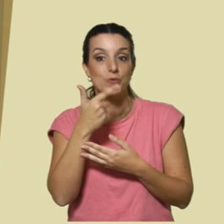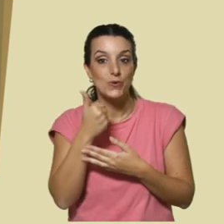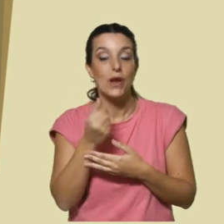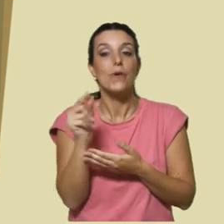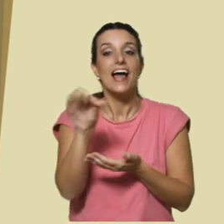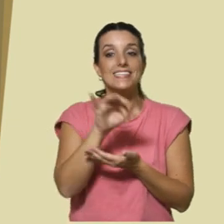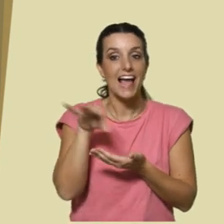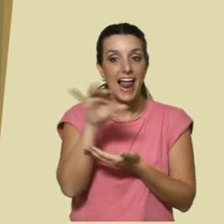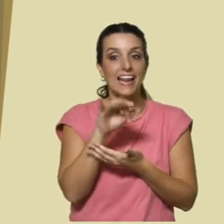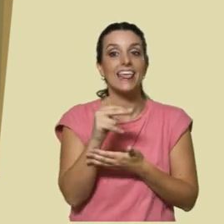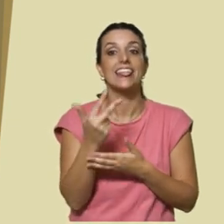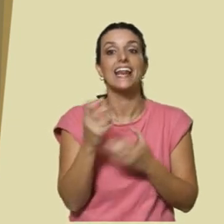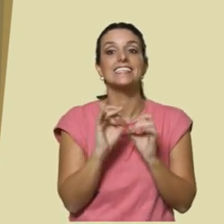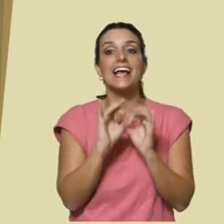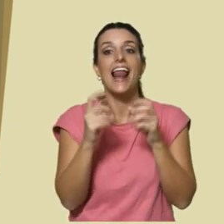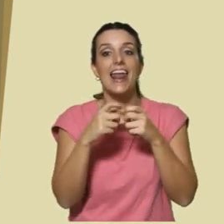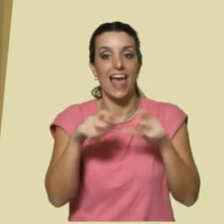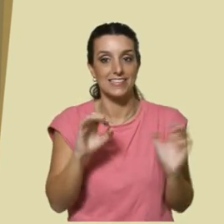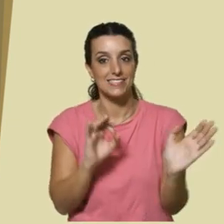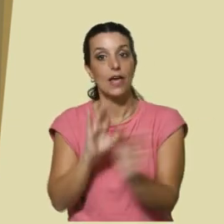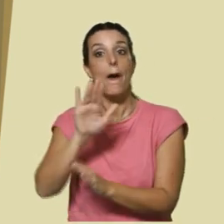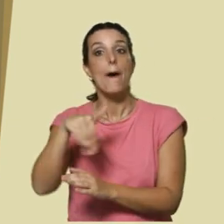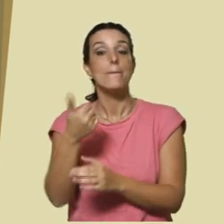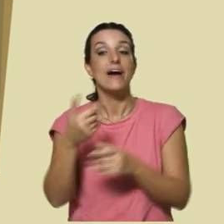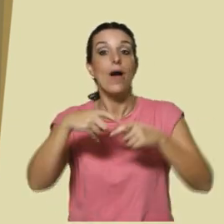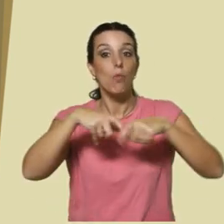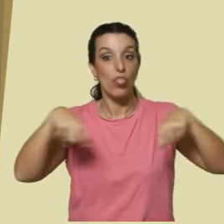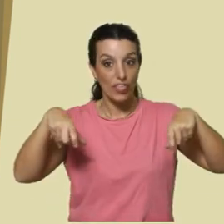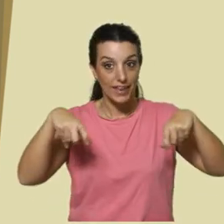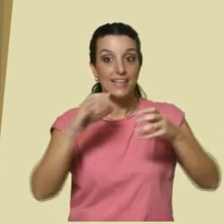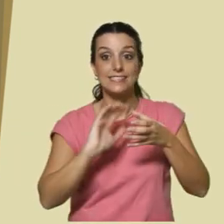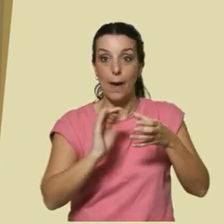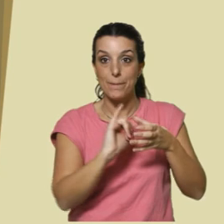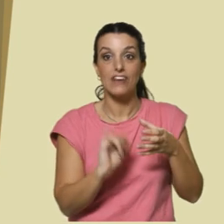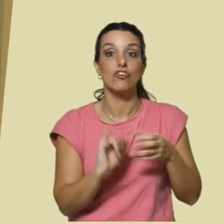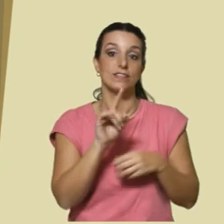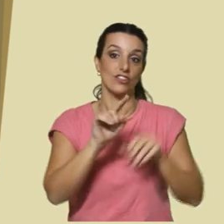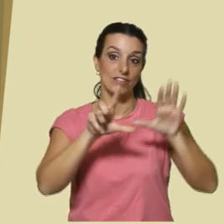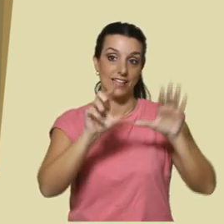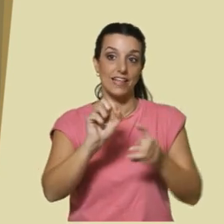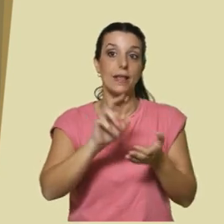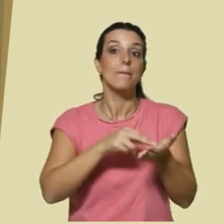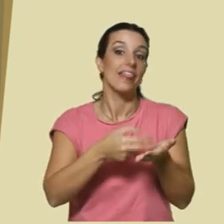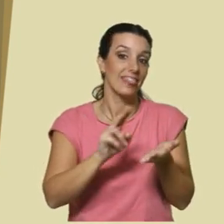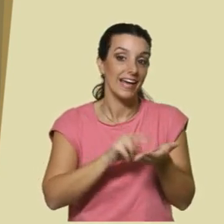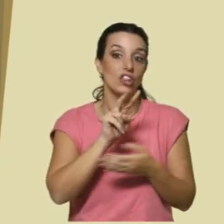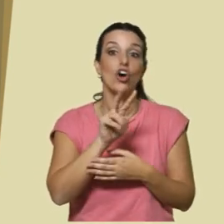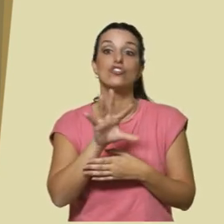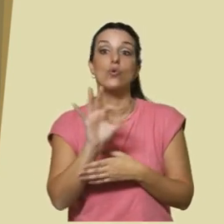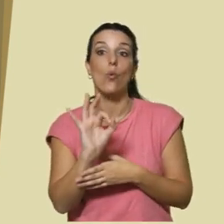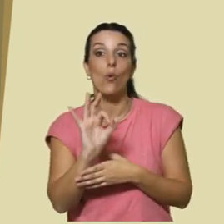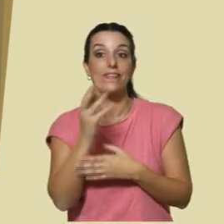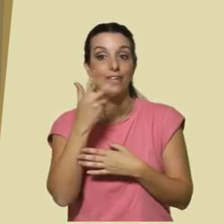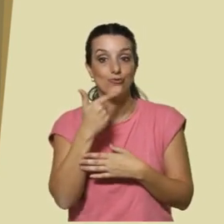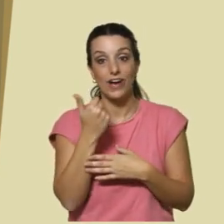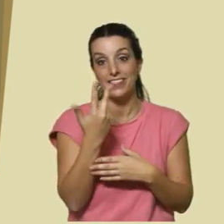una pizquita de sal y 3 claras. Para el budín de zapallo calabaza precisas 170 gramos de manteca, 215 gramos de